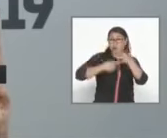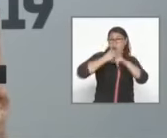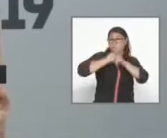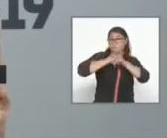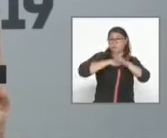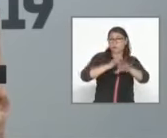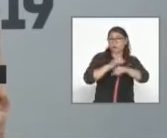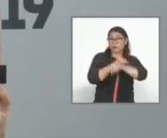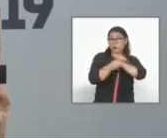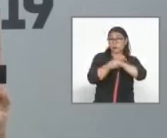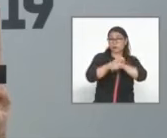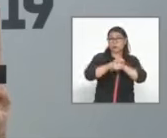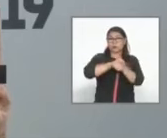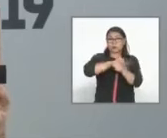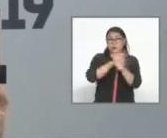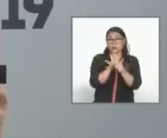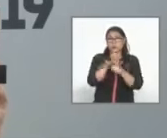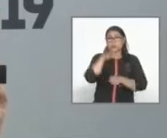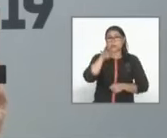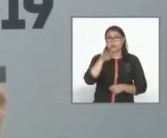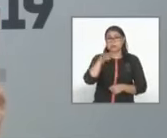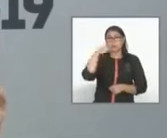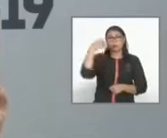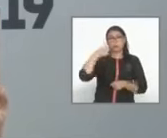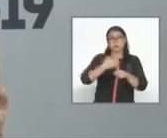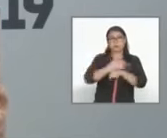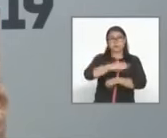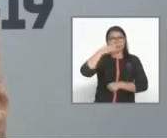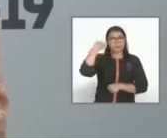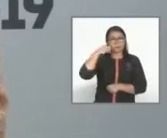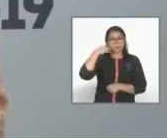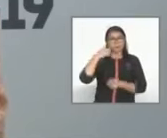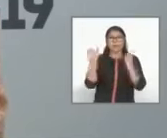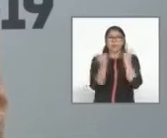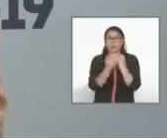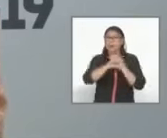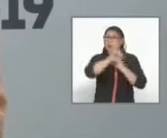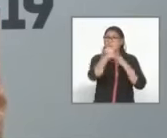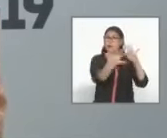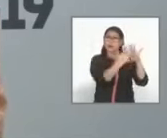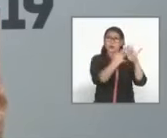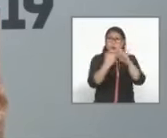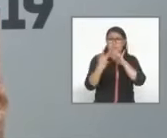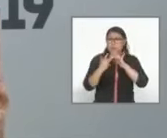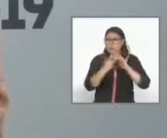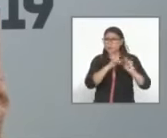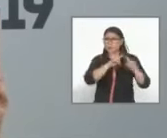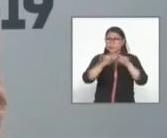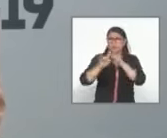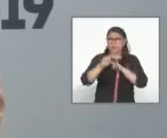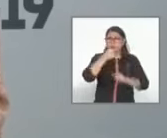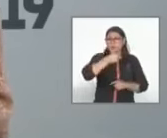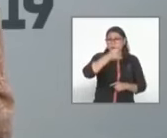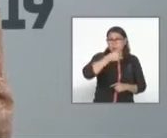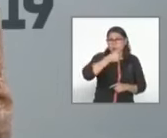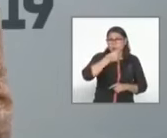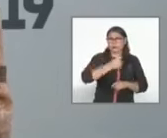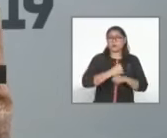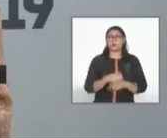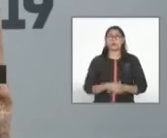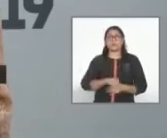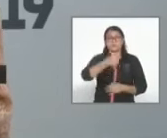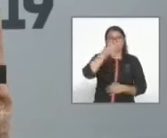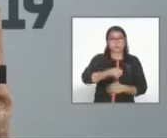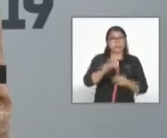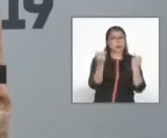la COVID-19 en territorio oaxaqueño. Queremos saludar también a los medios de comunicación que ya están en contacto con nosotros y a usted que nos acompaña en